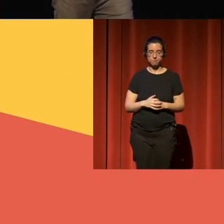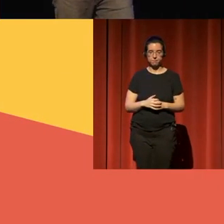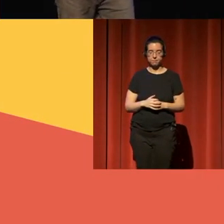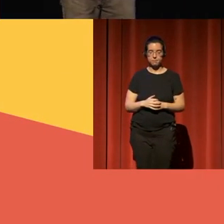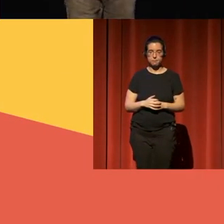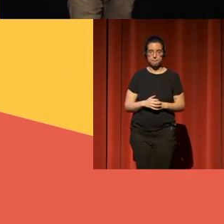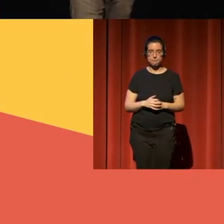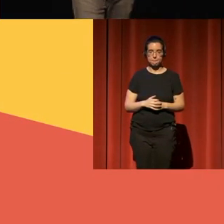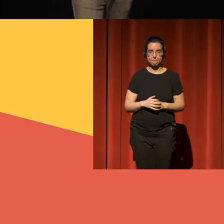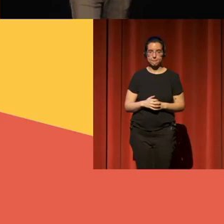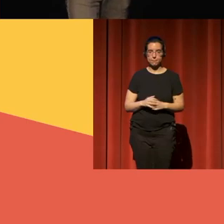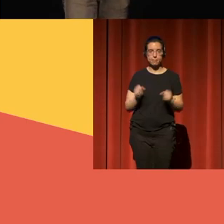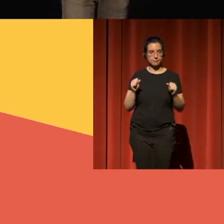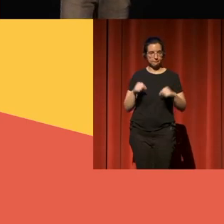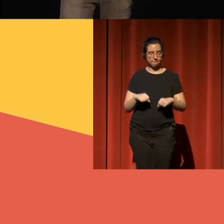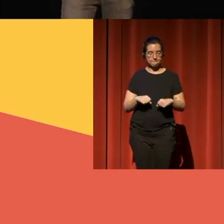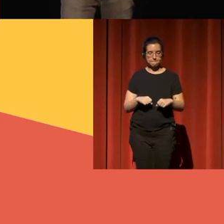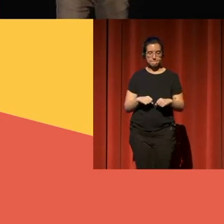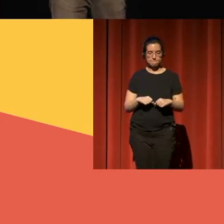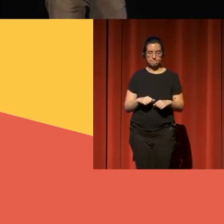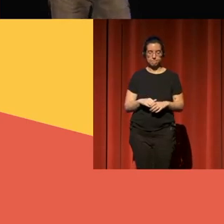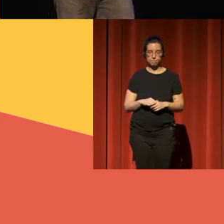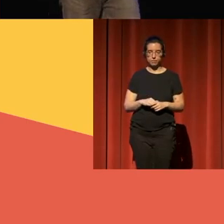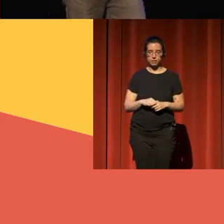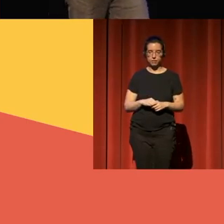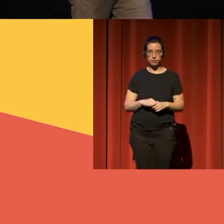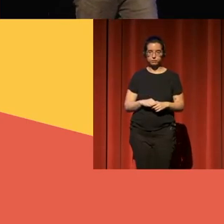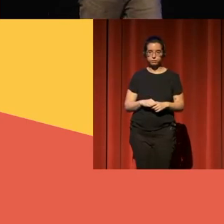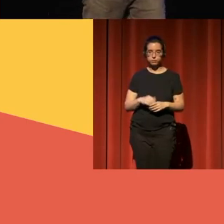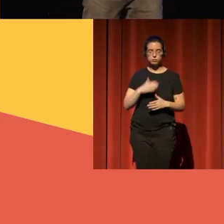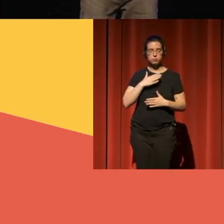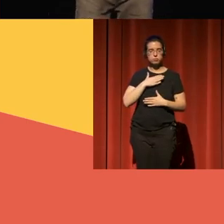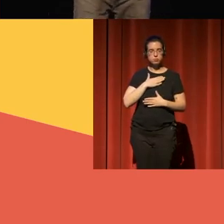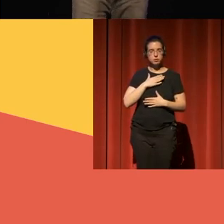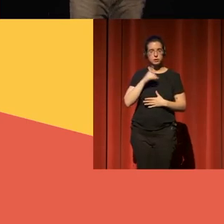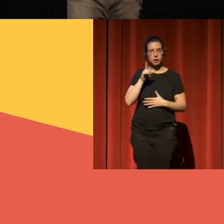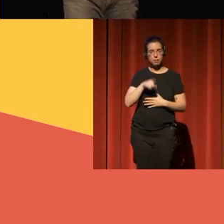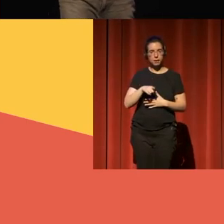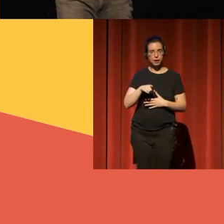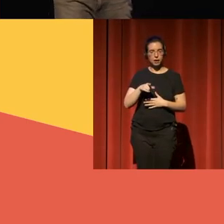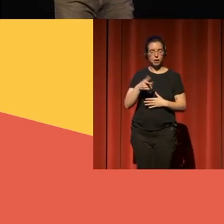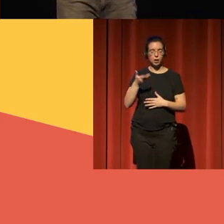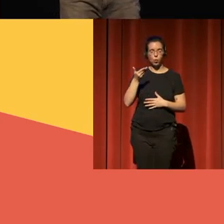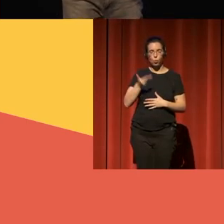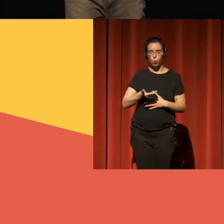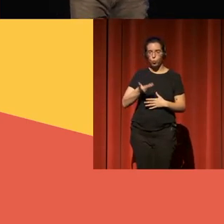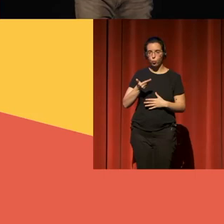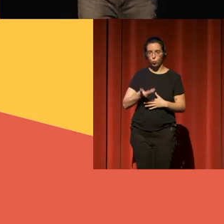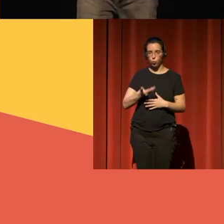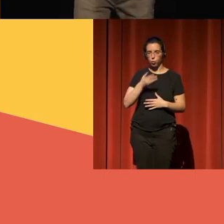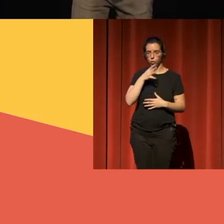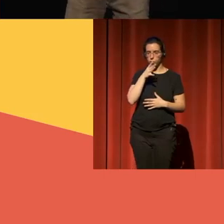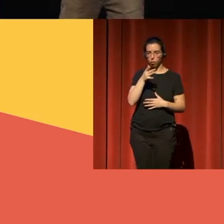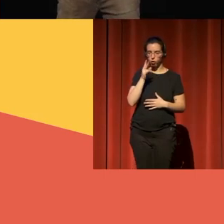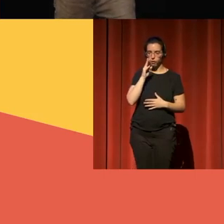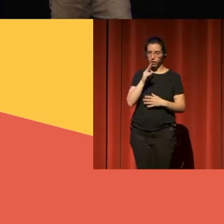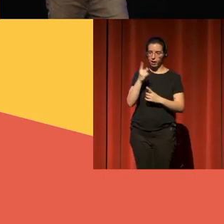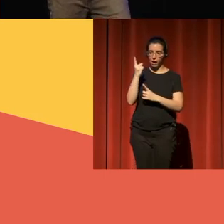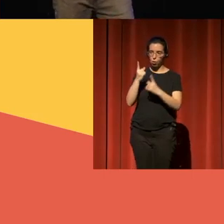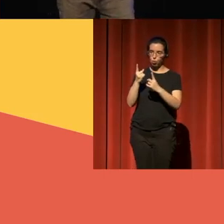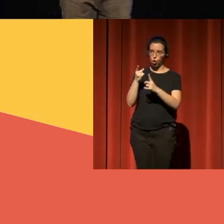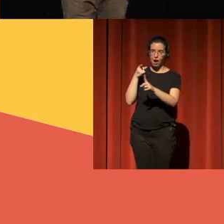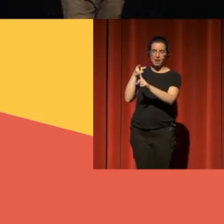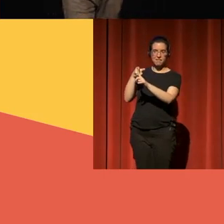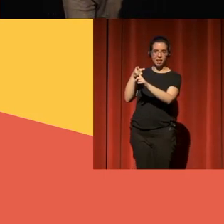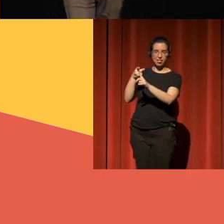vale vale eh nos parecía muy importante Antes que nada y sobre todo viendo a los referentes de investigación y teóricos que